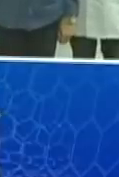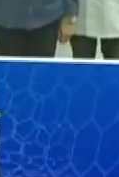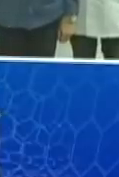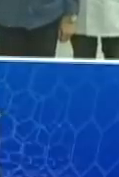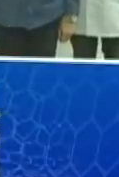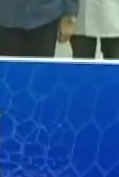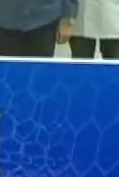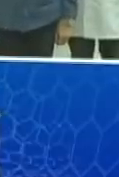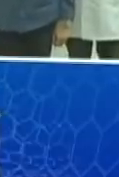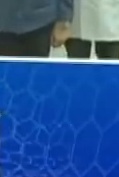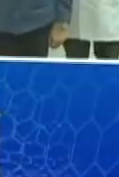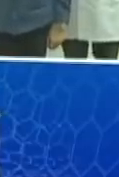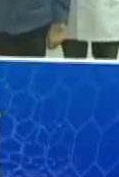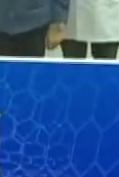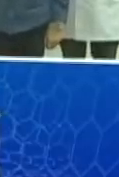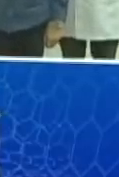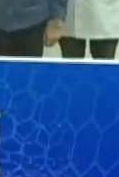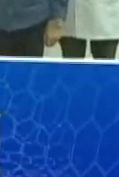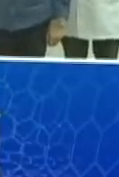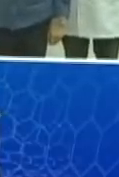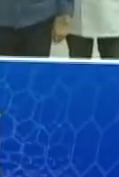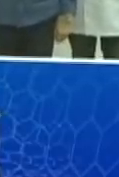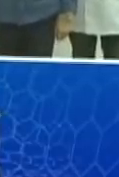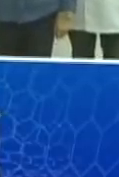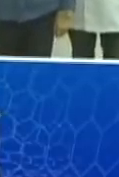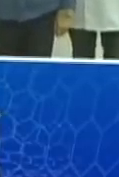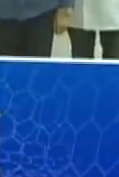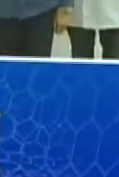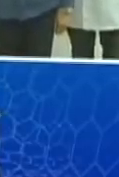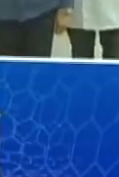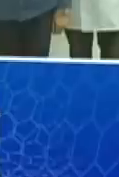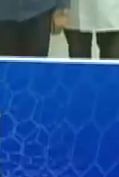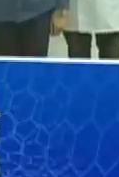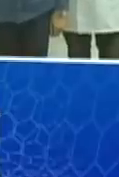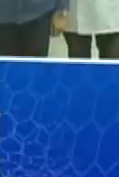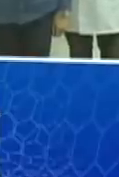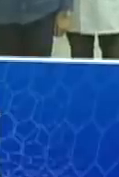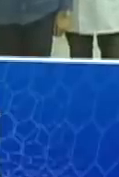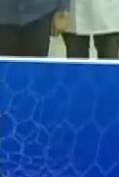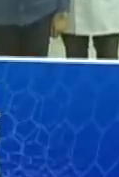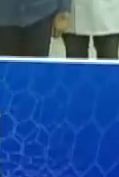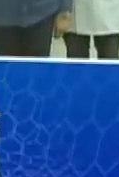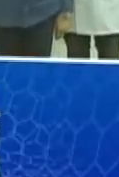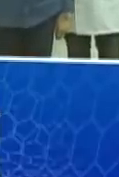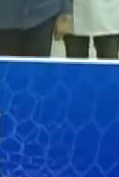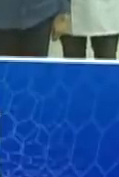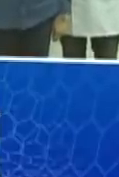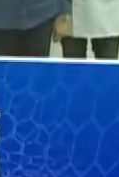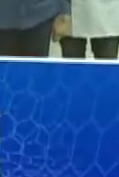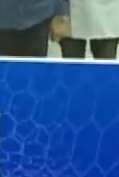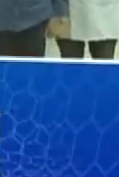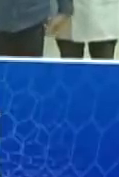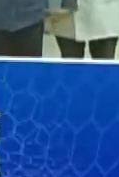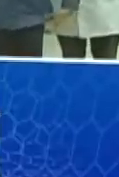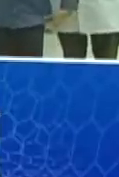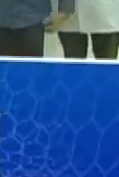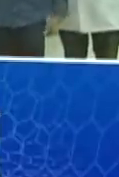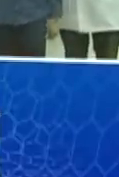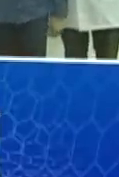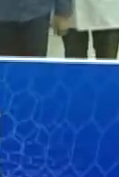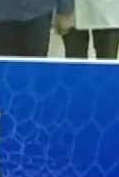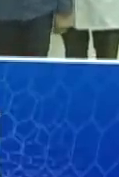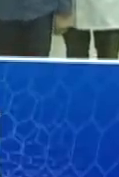Yelitze Santaella! Cuenta con esa visita. Nos vamos a ir Cilia y yo a disfrutar ese frito de